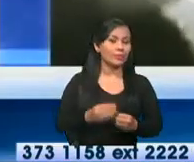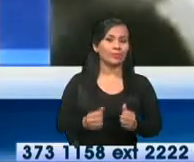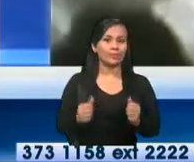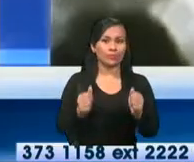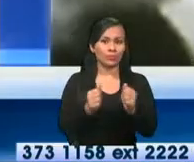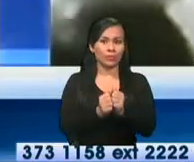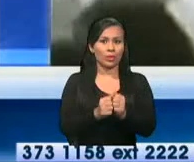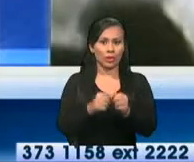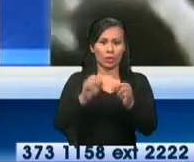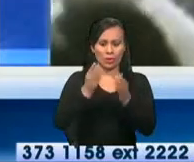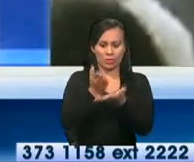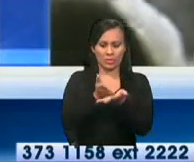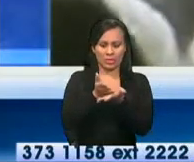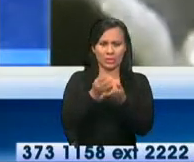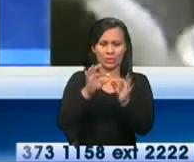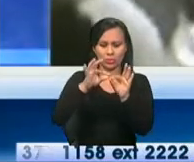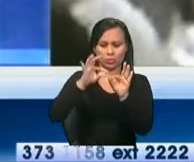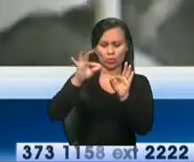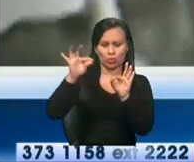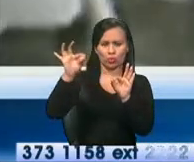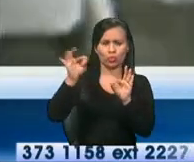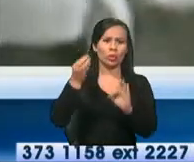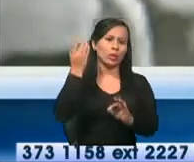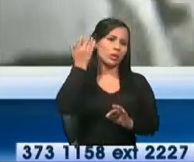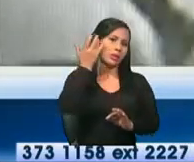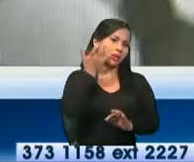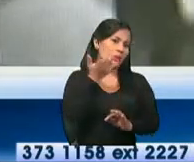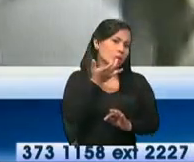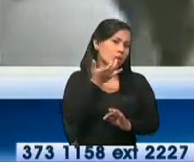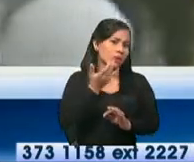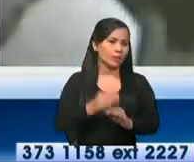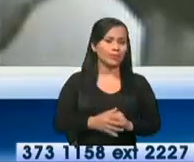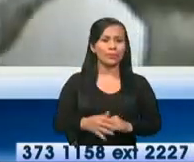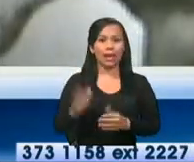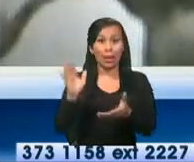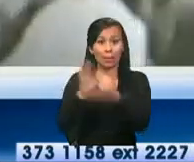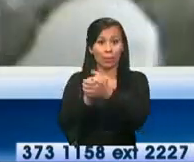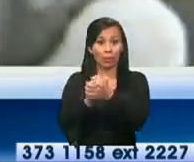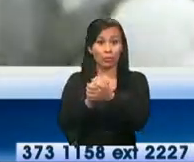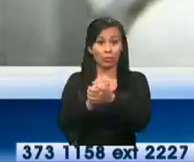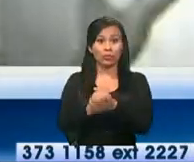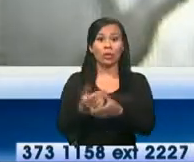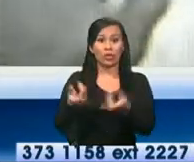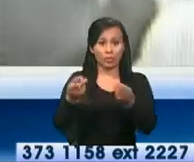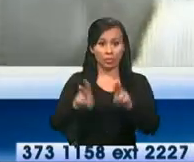objeto afilado, en mi cara me la abren. Se acerca el marido de ella